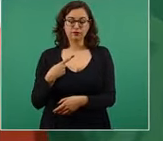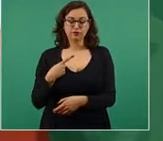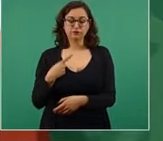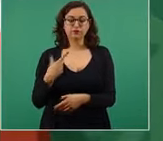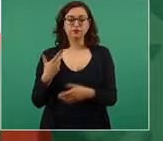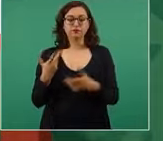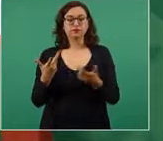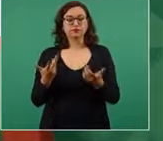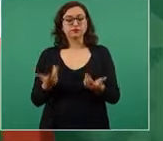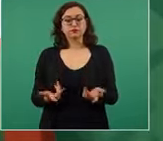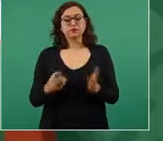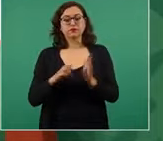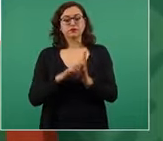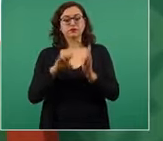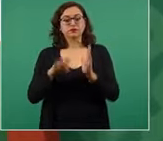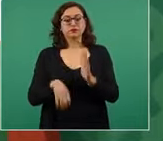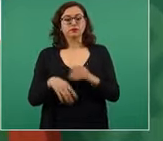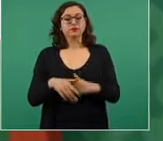Es como el caso